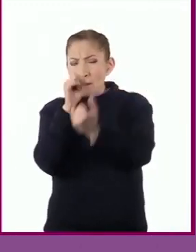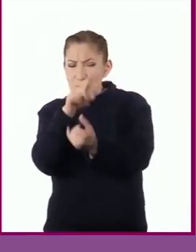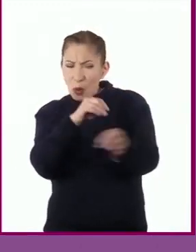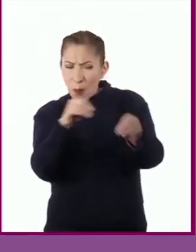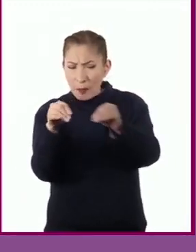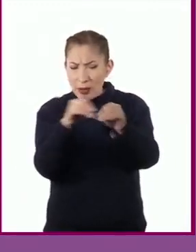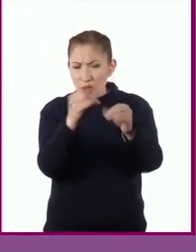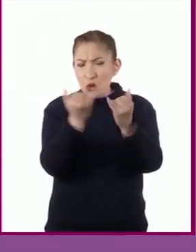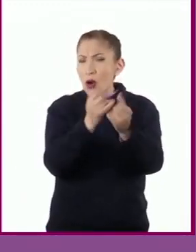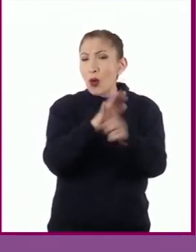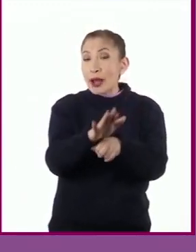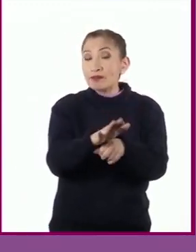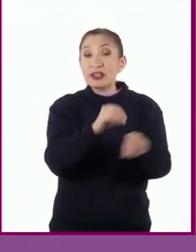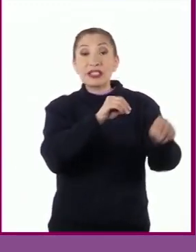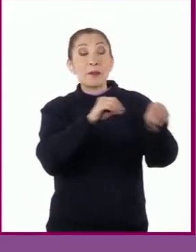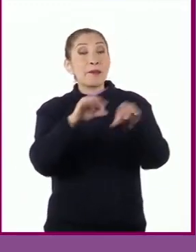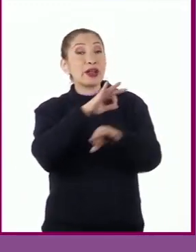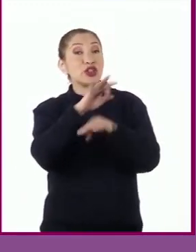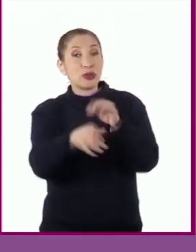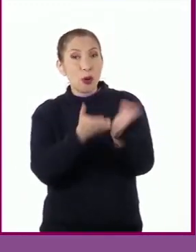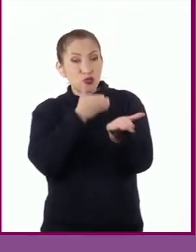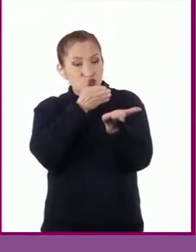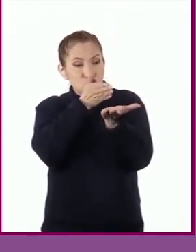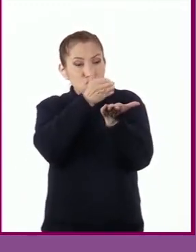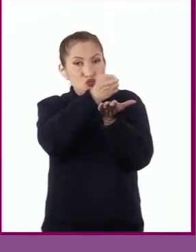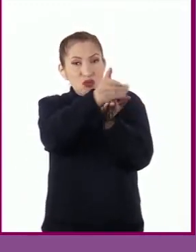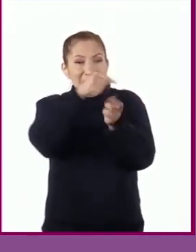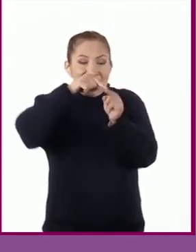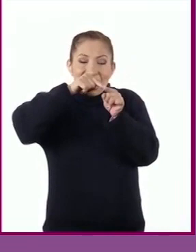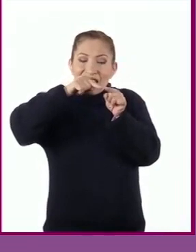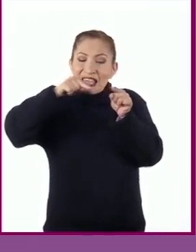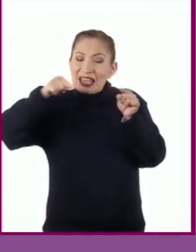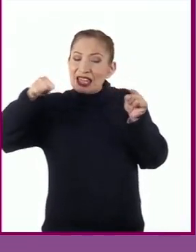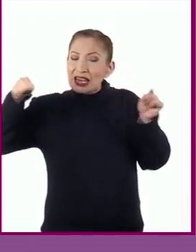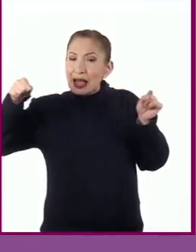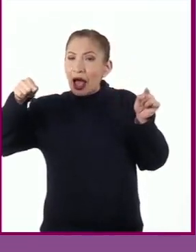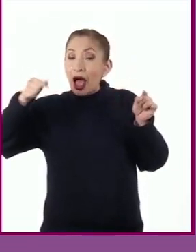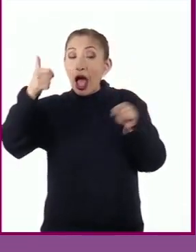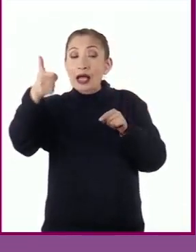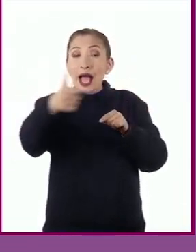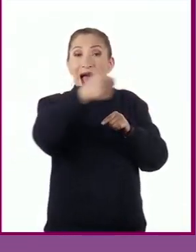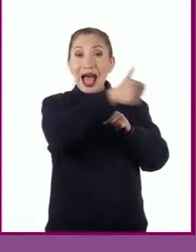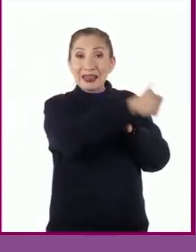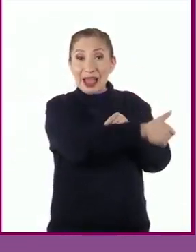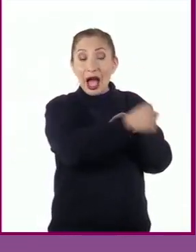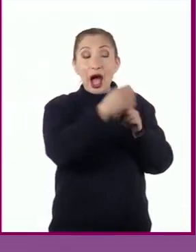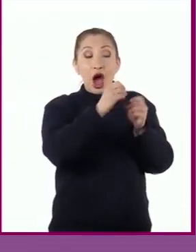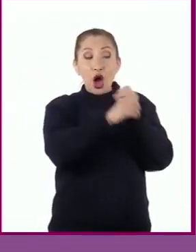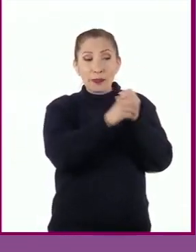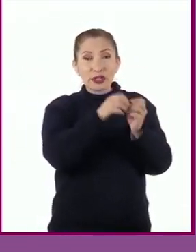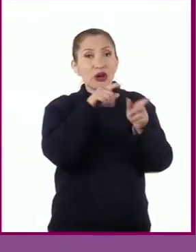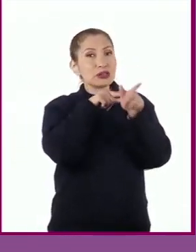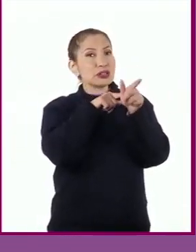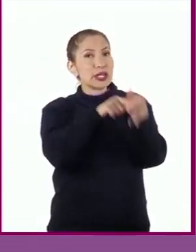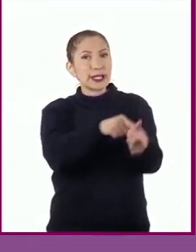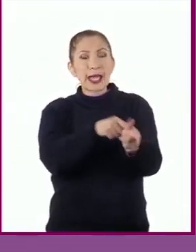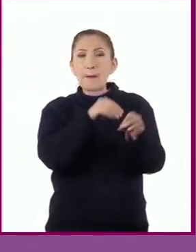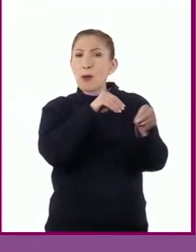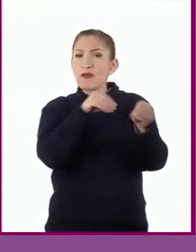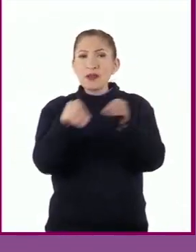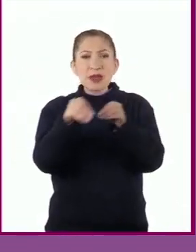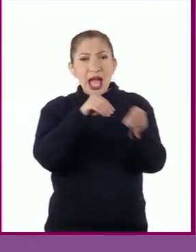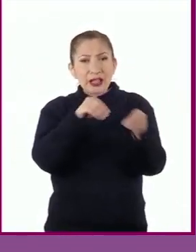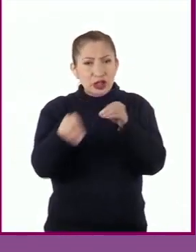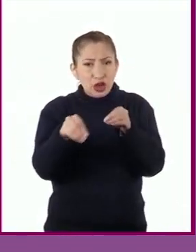movimiento? Se mueven todos en línea recta. Es decir, cada uno de estos cuerpos mantiene su estado de